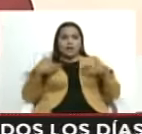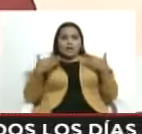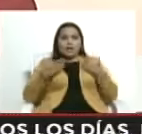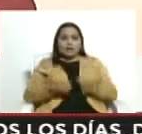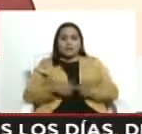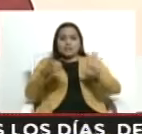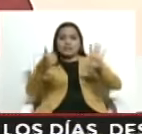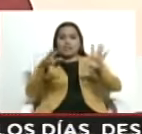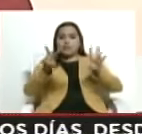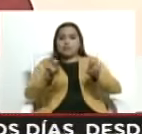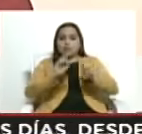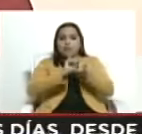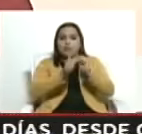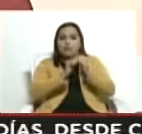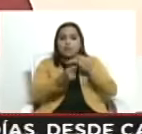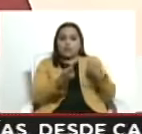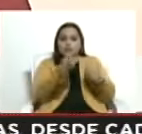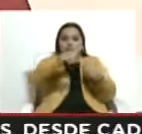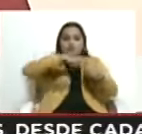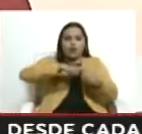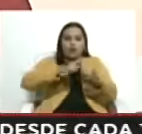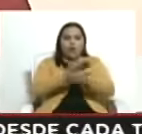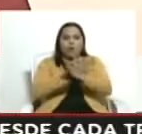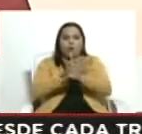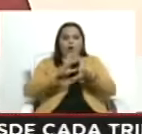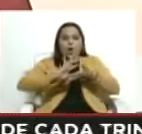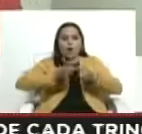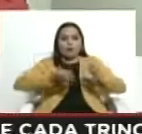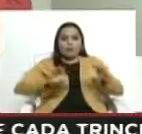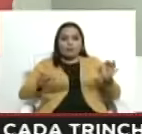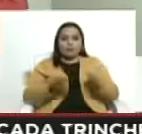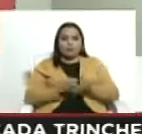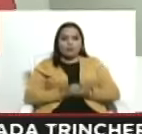atletas de Venezuela han clasificado a los Juegos Olímpicos